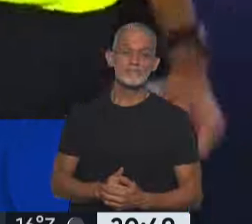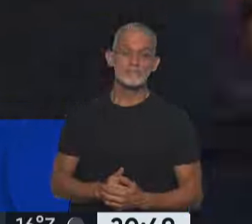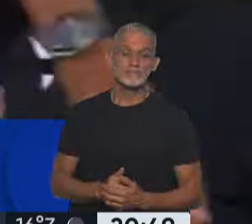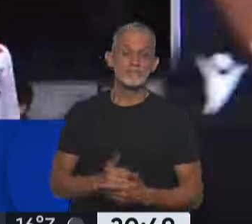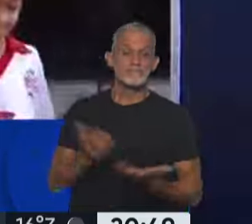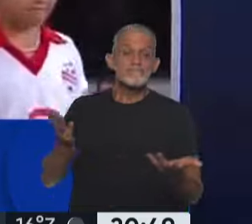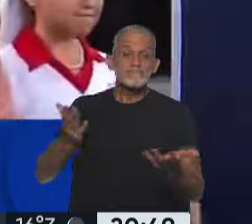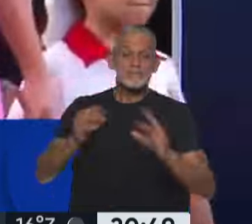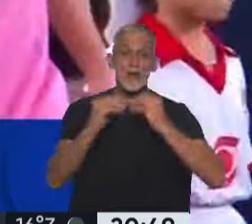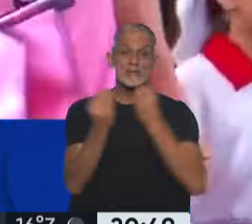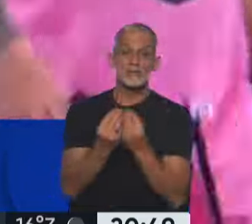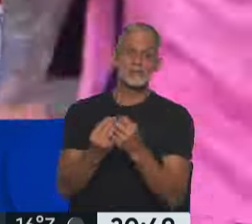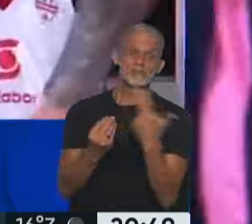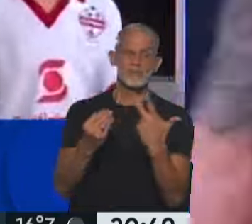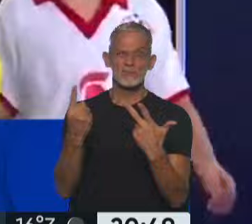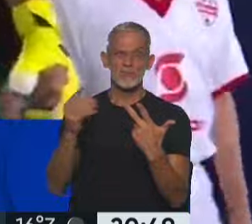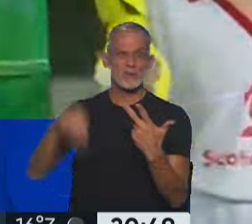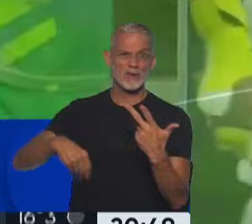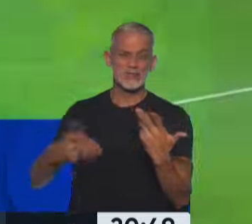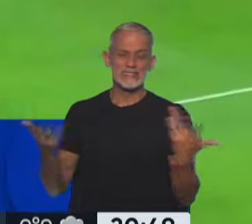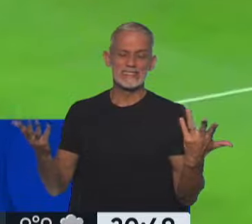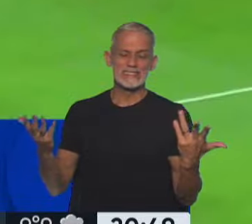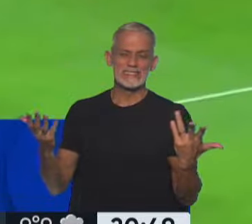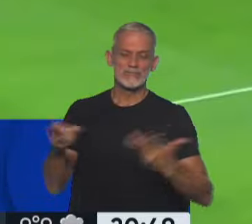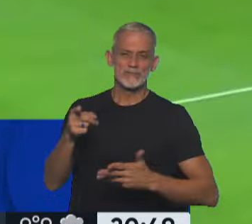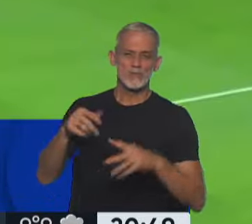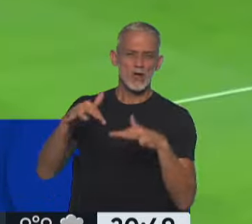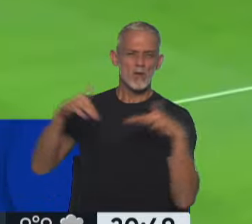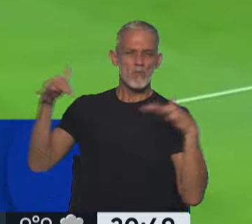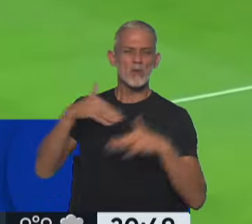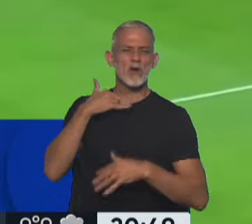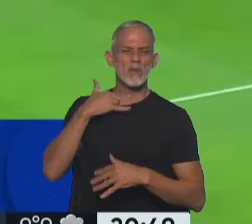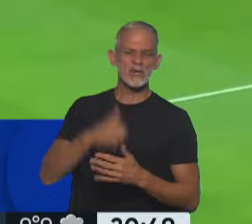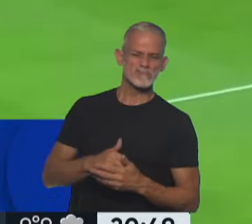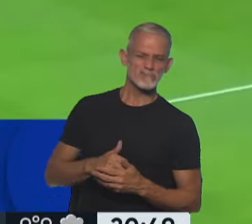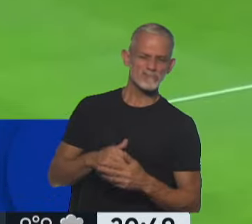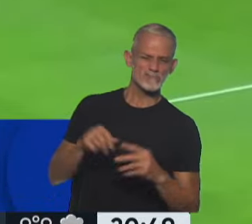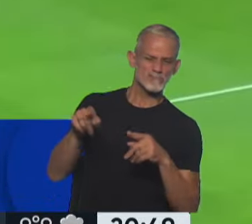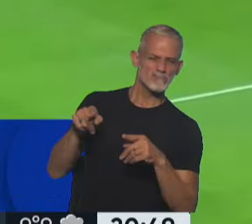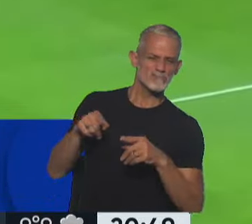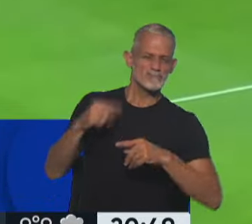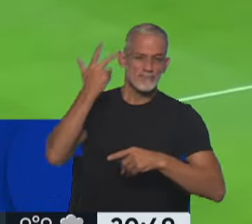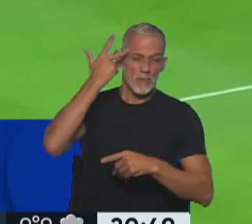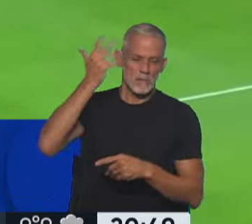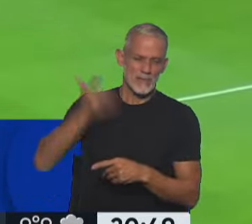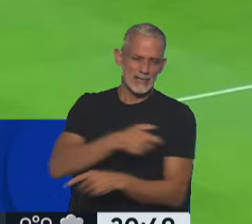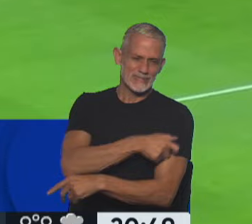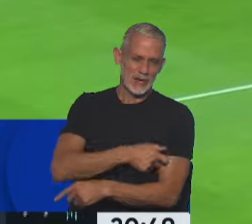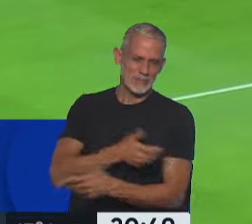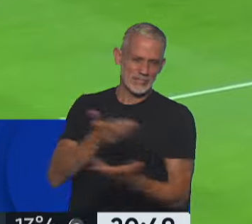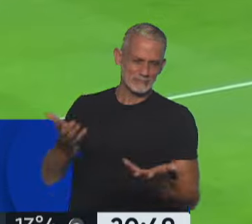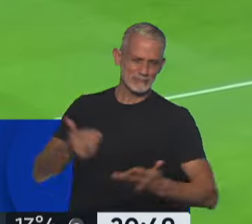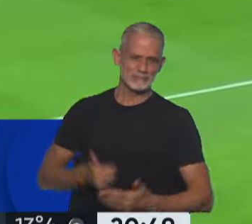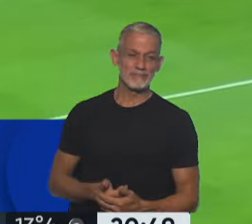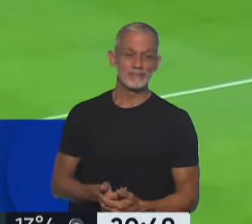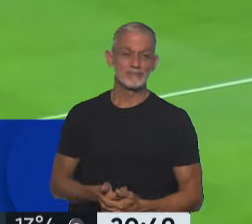este resultado que alimentar la hostilidad del público mexicano hacia nuestro capitán y